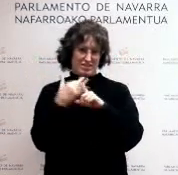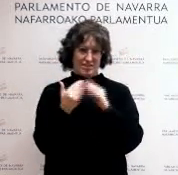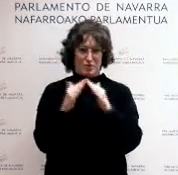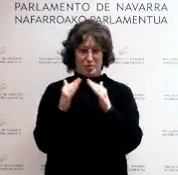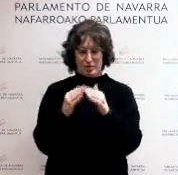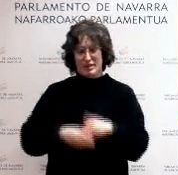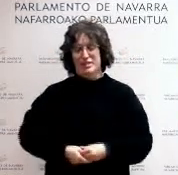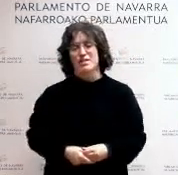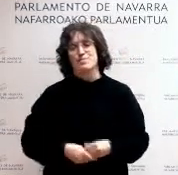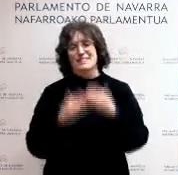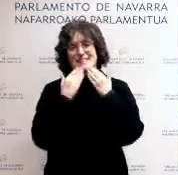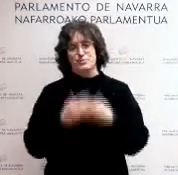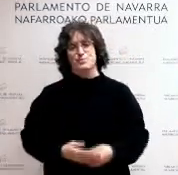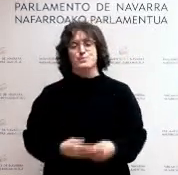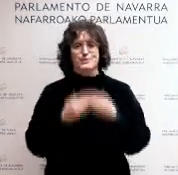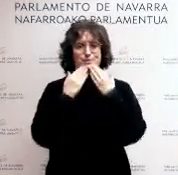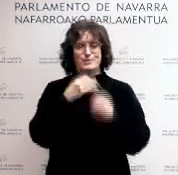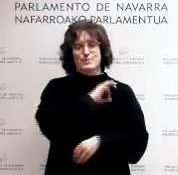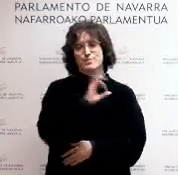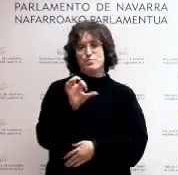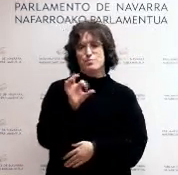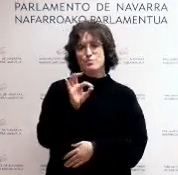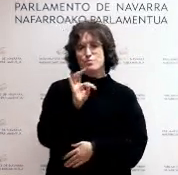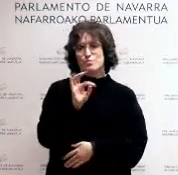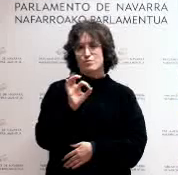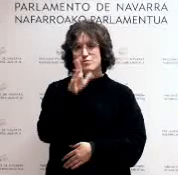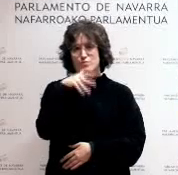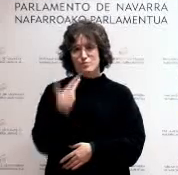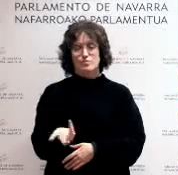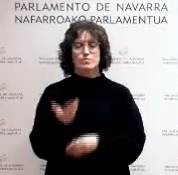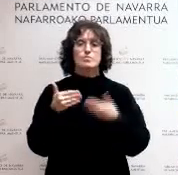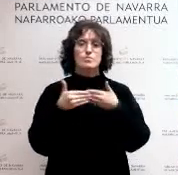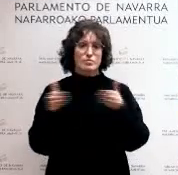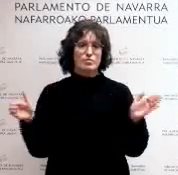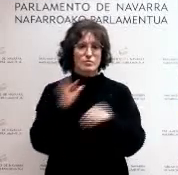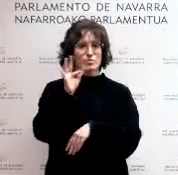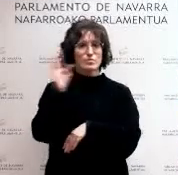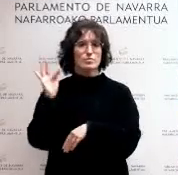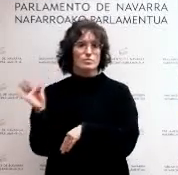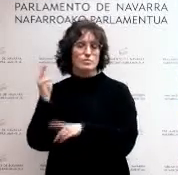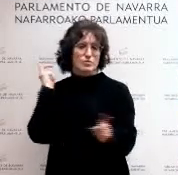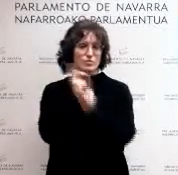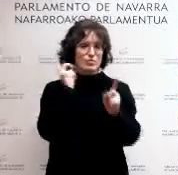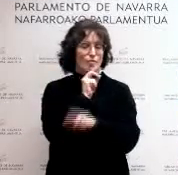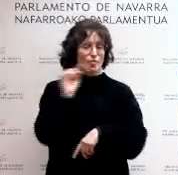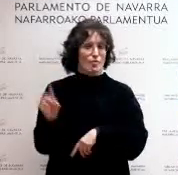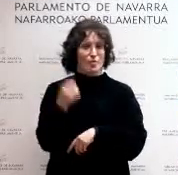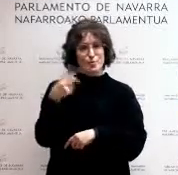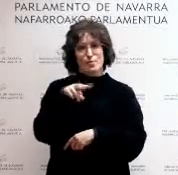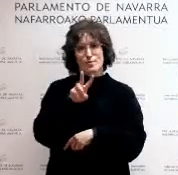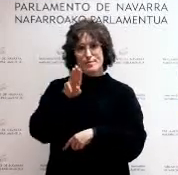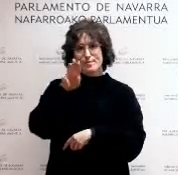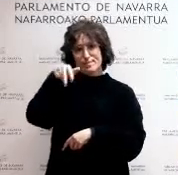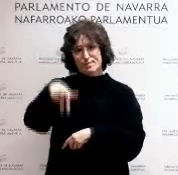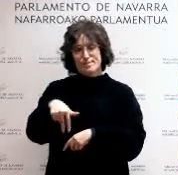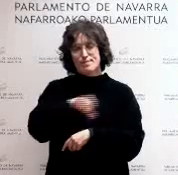Eskerrik asko, Soto Andrea. Vamos con los turnos en contra. A continuación, comenzando por el Grupo Parlamentario Unión del Pueblo Navarro. Señor Sánchez de Muniain